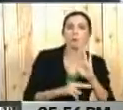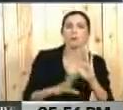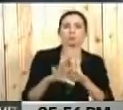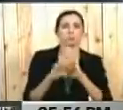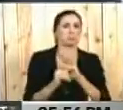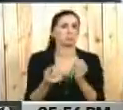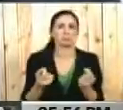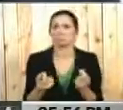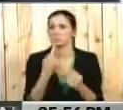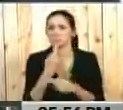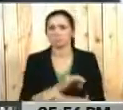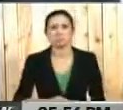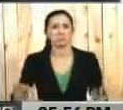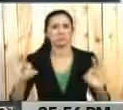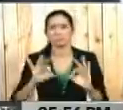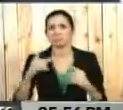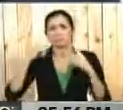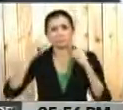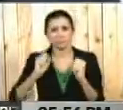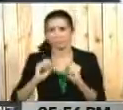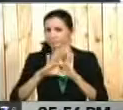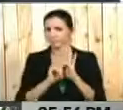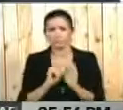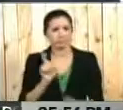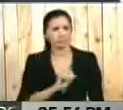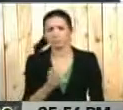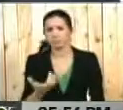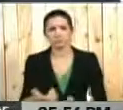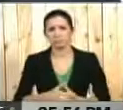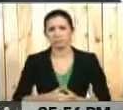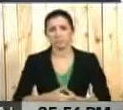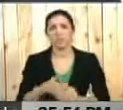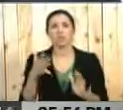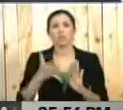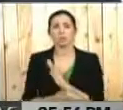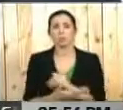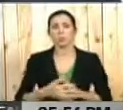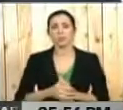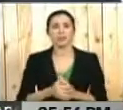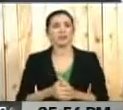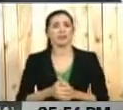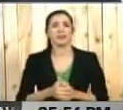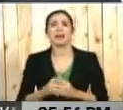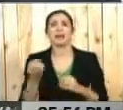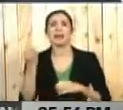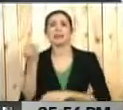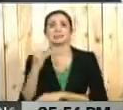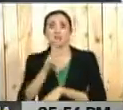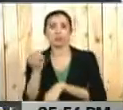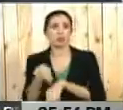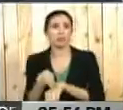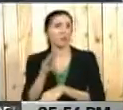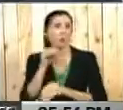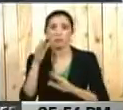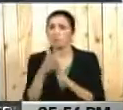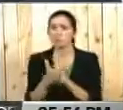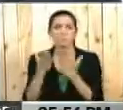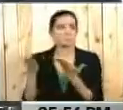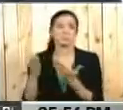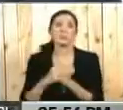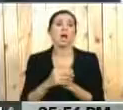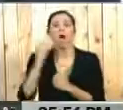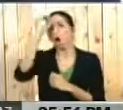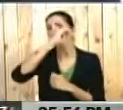constitucionales, ni a la estructura constitucional, ni a la naturaleza misma de lo que es la Asamblea Nacional. Sino ellos